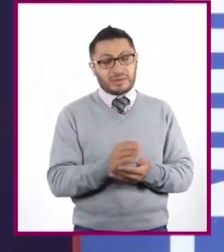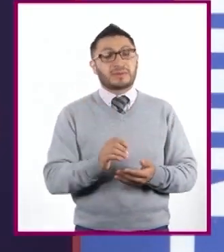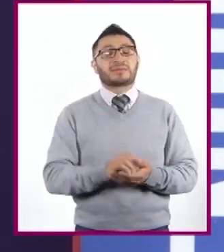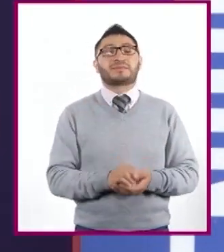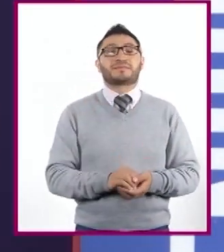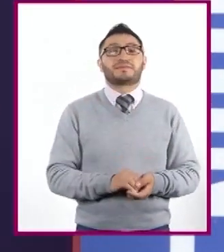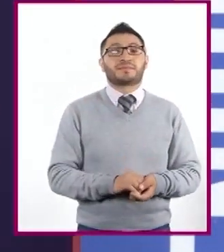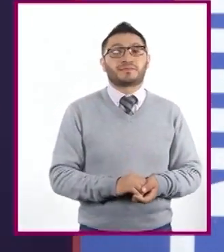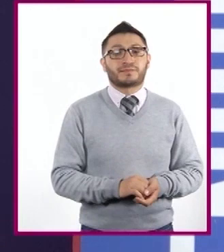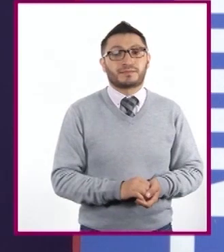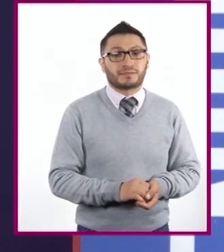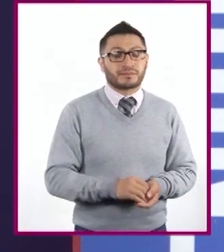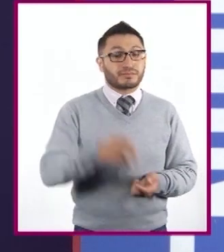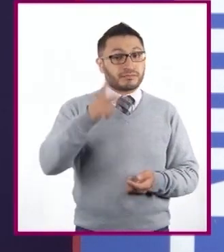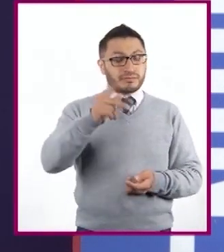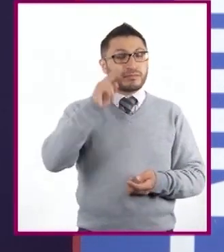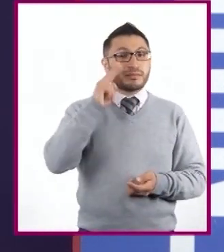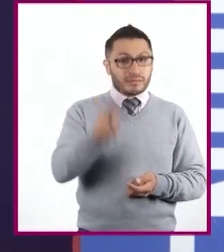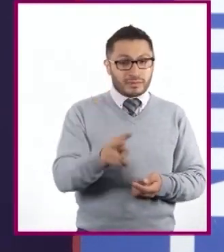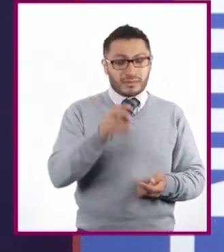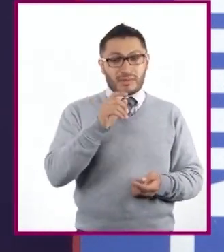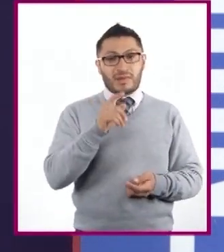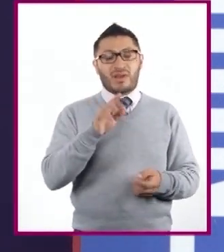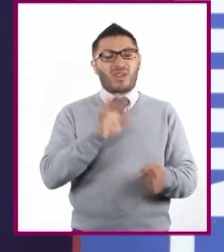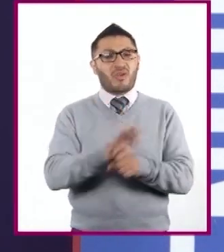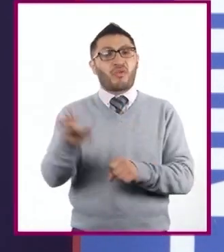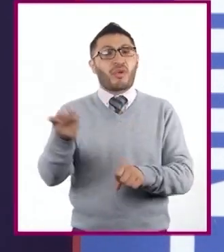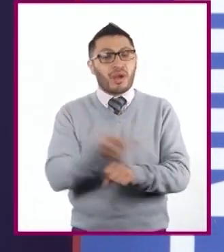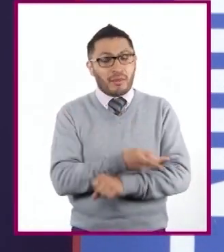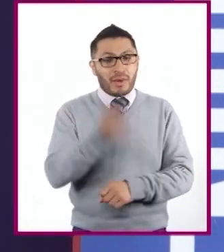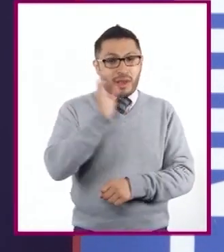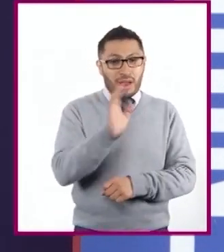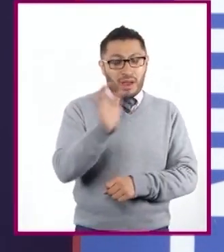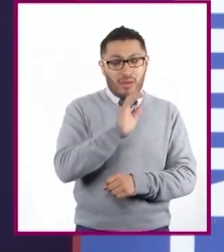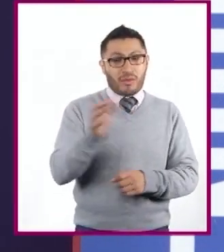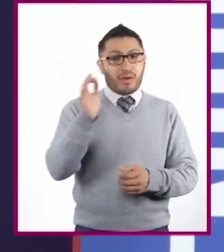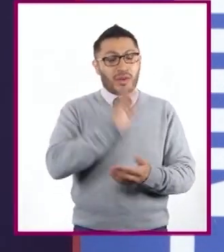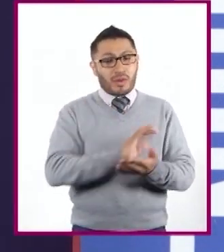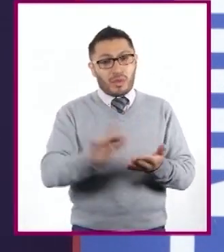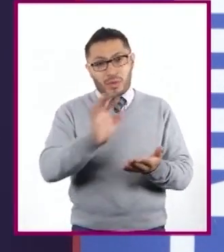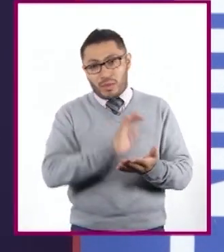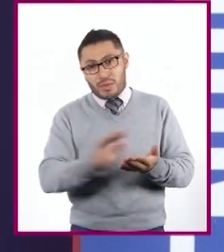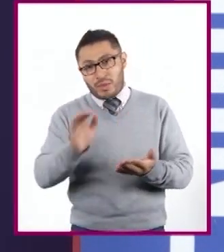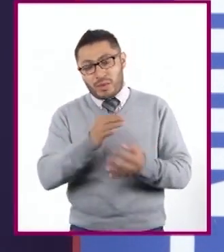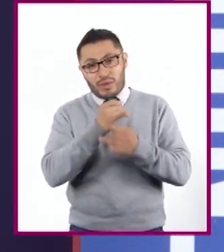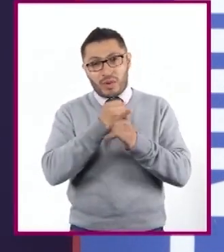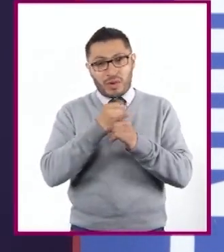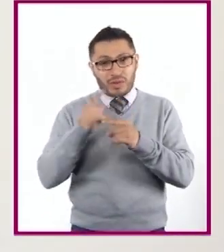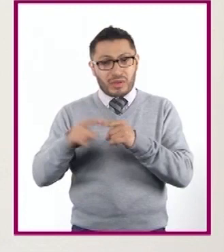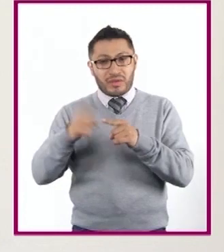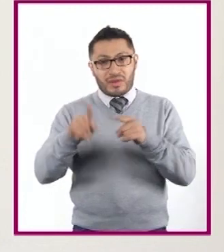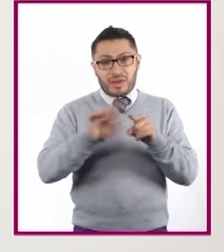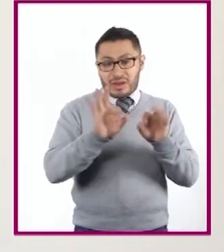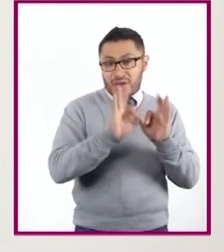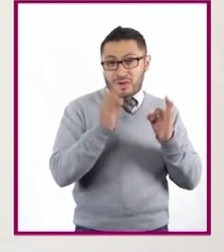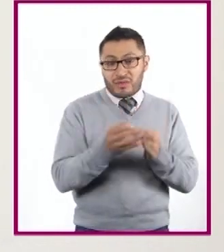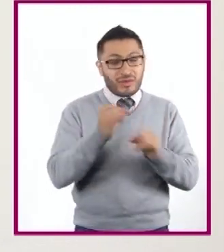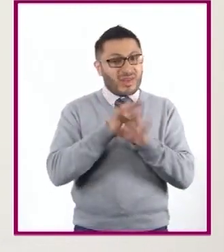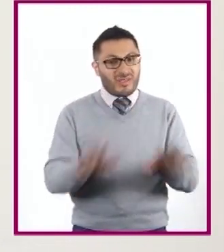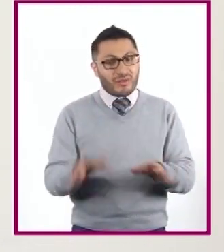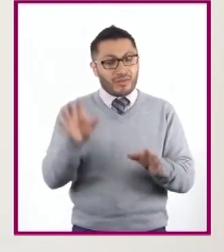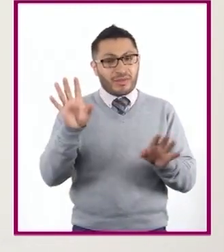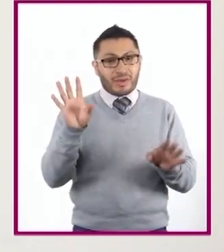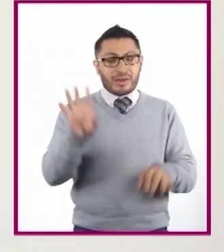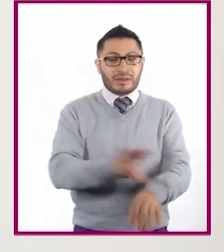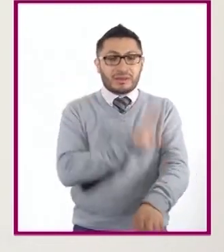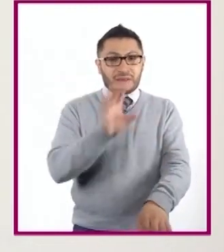lectura. Pero veamos ahora qué sucede cuando consultamos fuentes de información electrónicas. Me parece muy